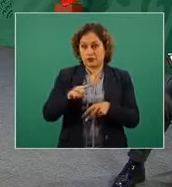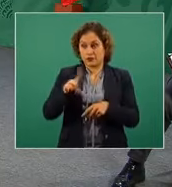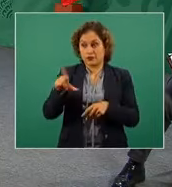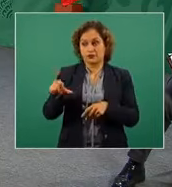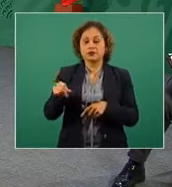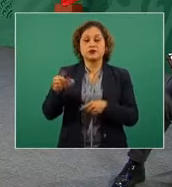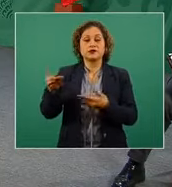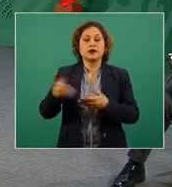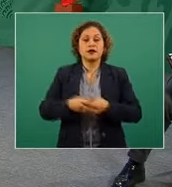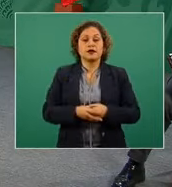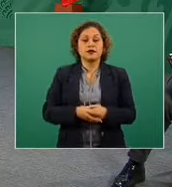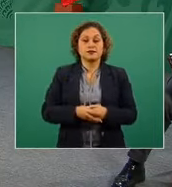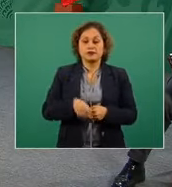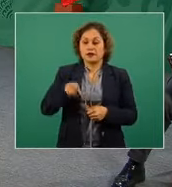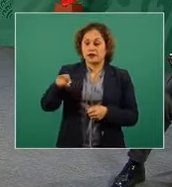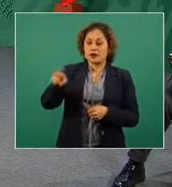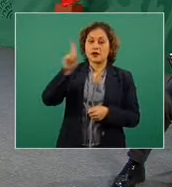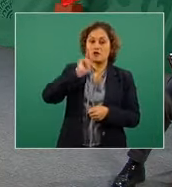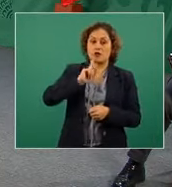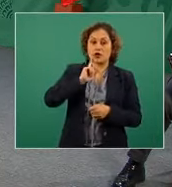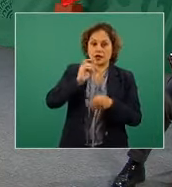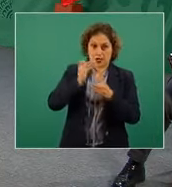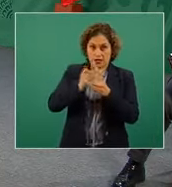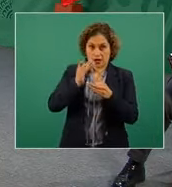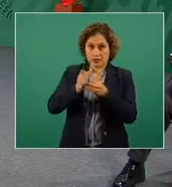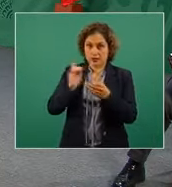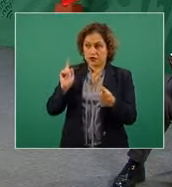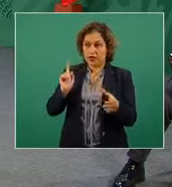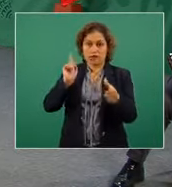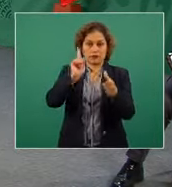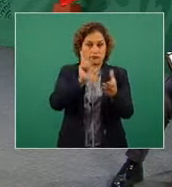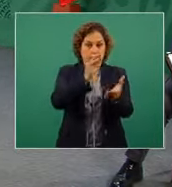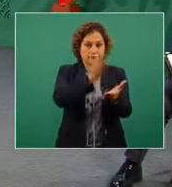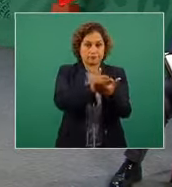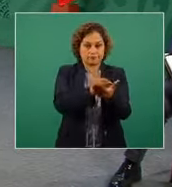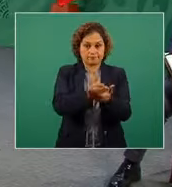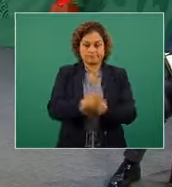va a ser atendida ahora. Y mira,